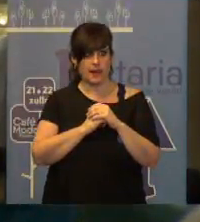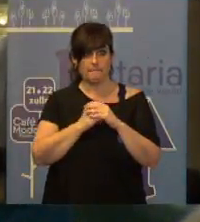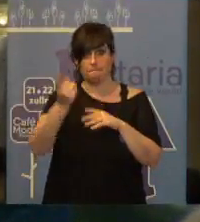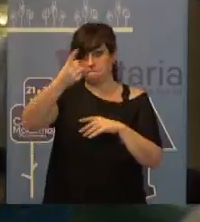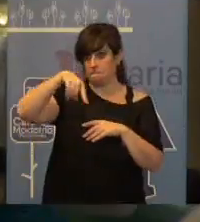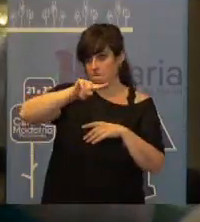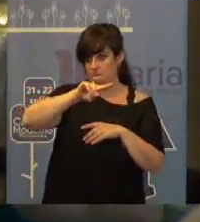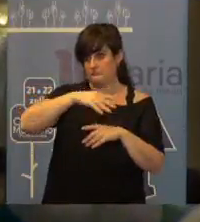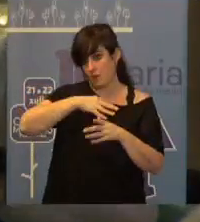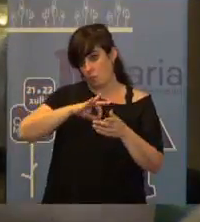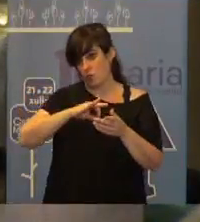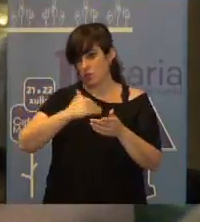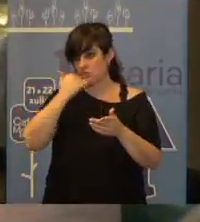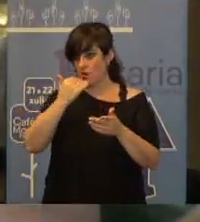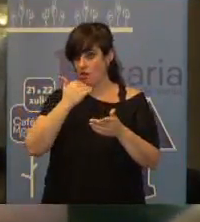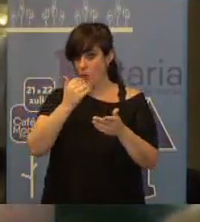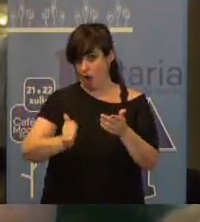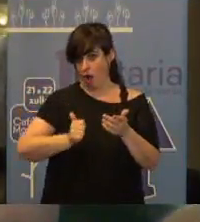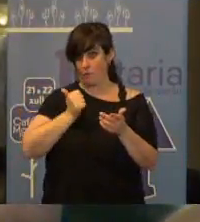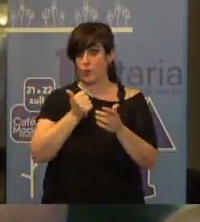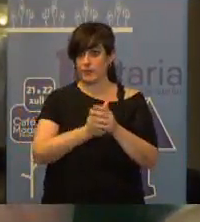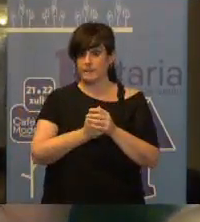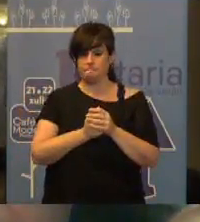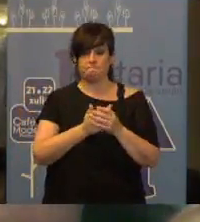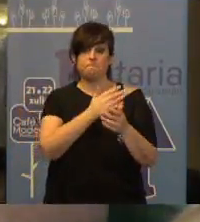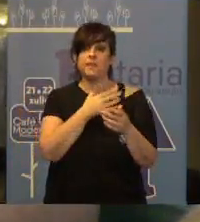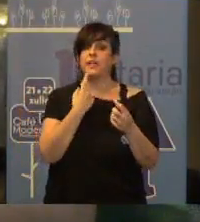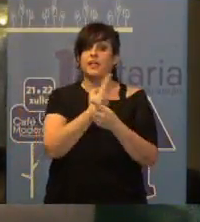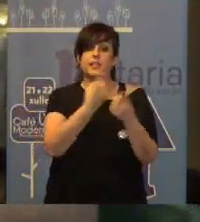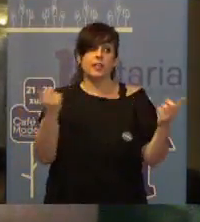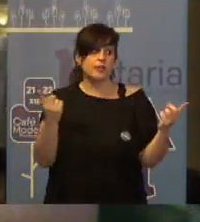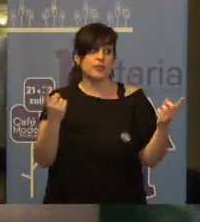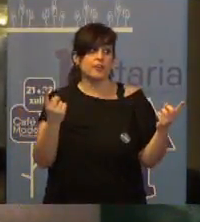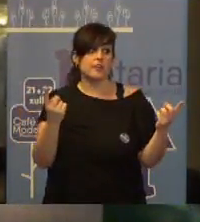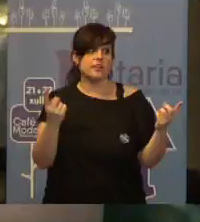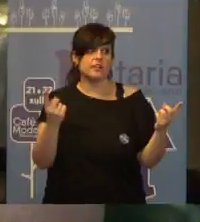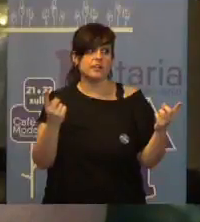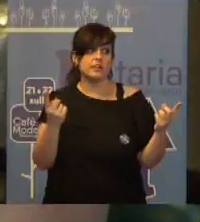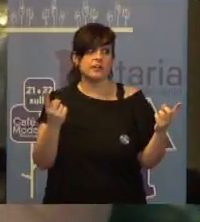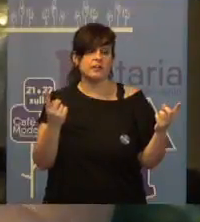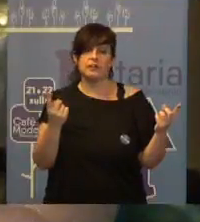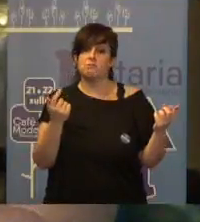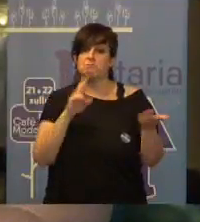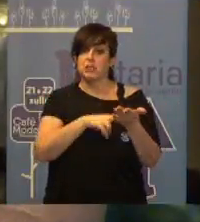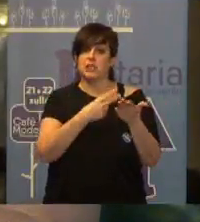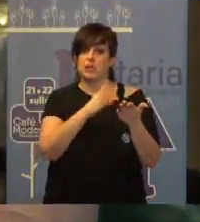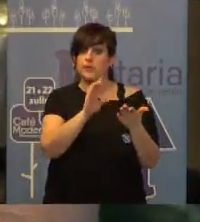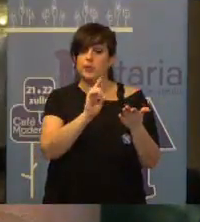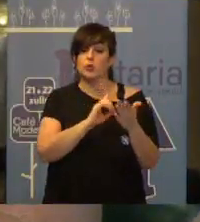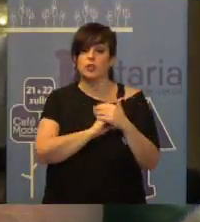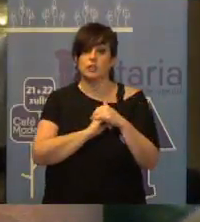un algo. Bueno, quero dicir que eu o que botei en falta durante moito tempo non foi tanto o